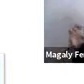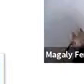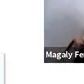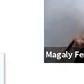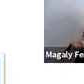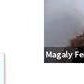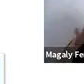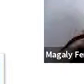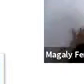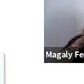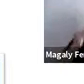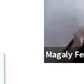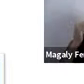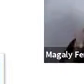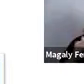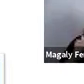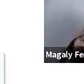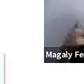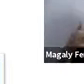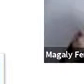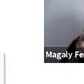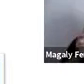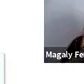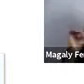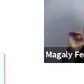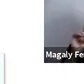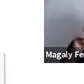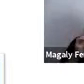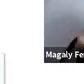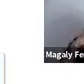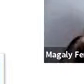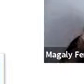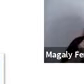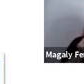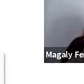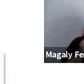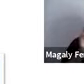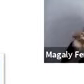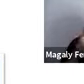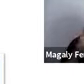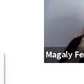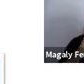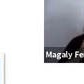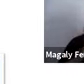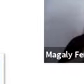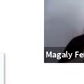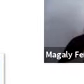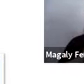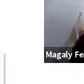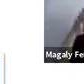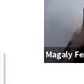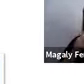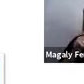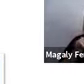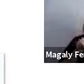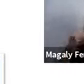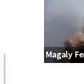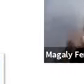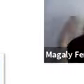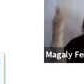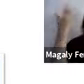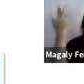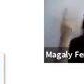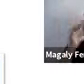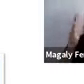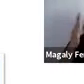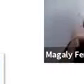porque ninguno de ellos tenía ninguna región que tuviera, por ejemplo, criterios de sostenibilidad ecológica, y